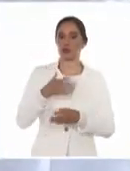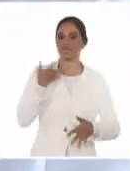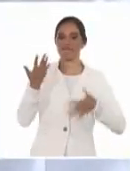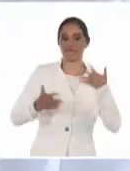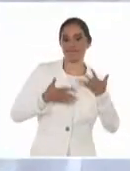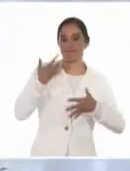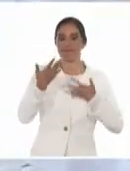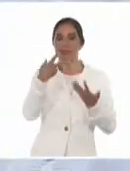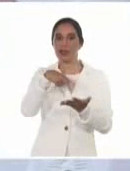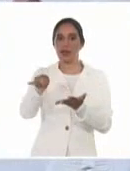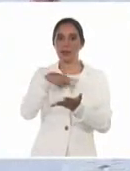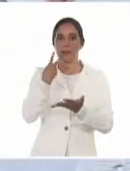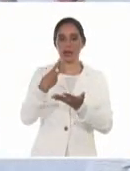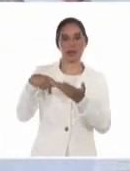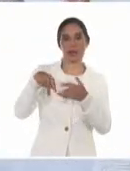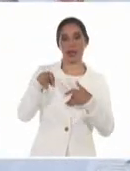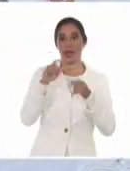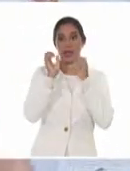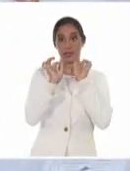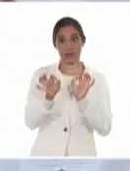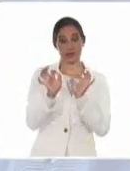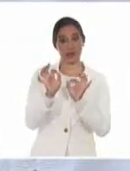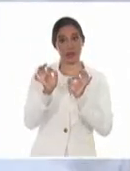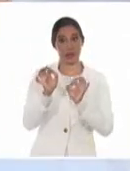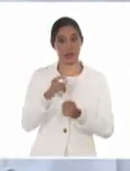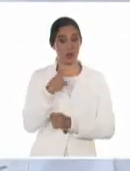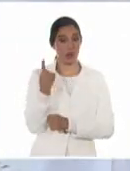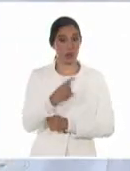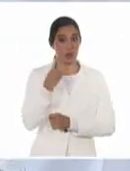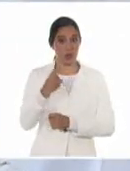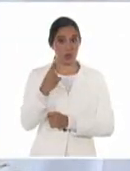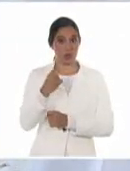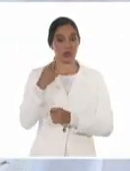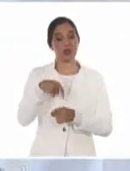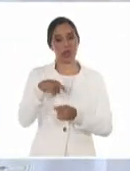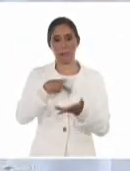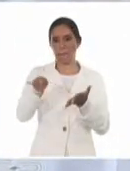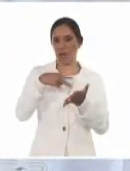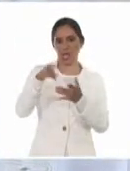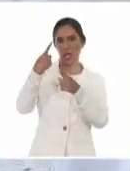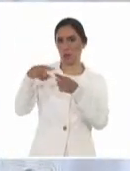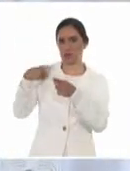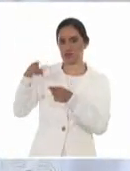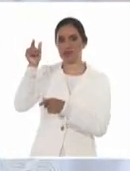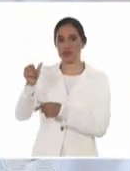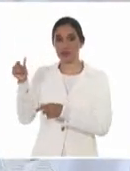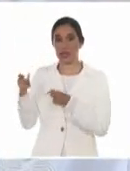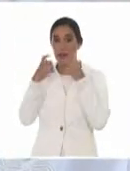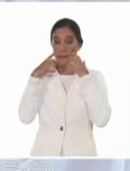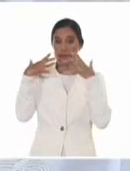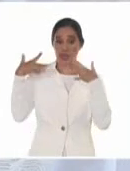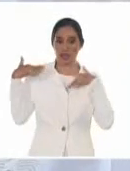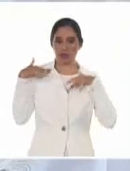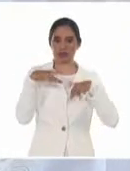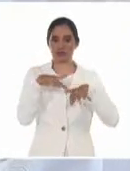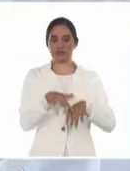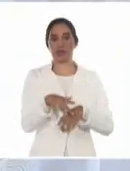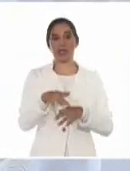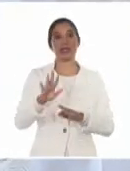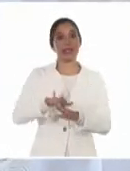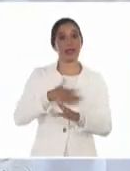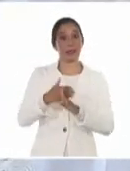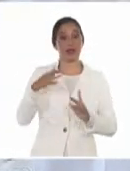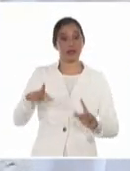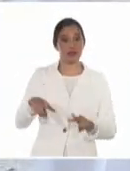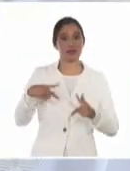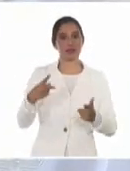danzón. Oye, para eso, pusimos hasta Chopin a bailar en danzón. Y después, en la segunda parte, vamos a hacer lo que siempre